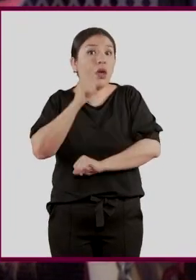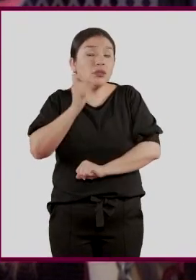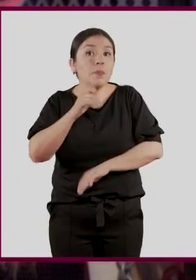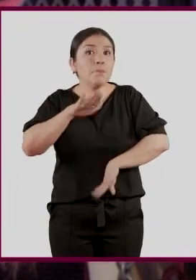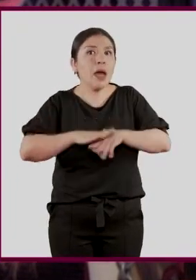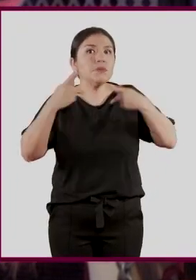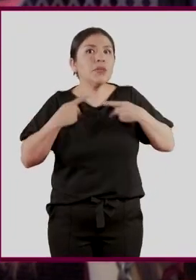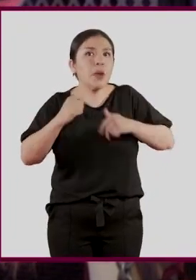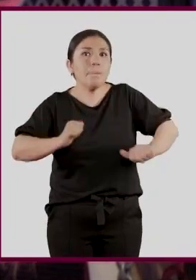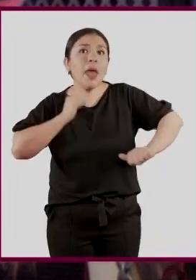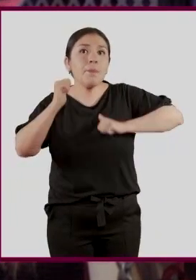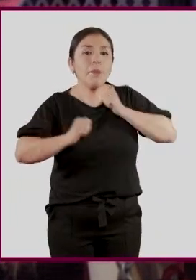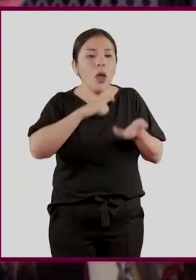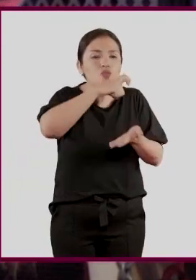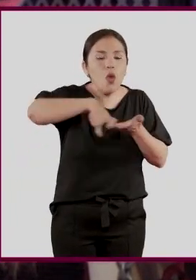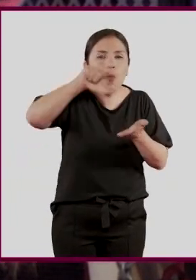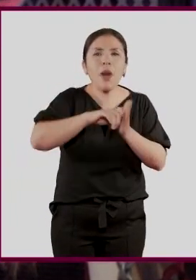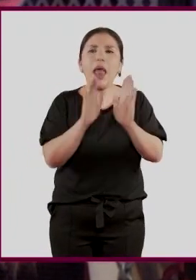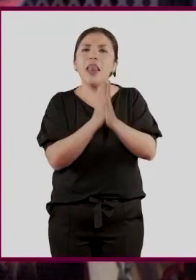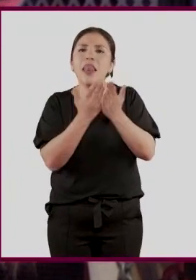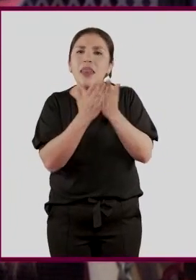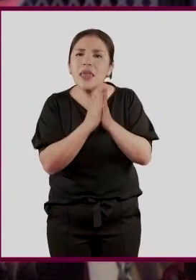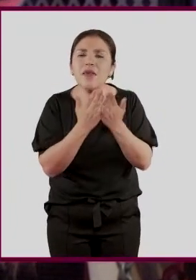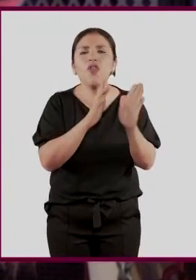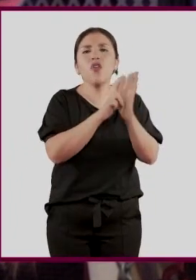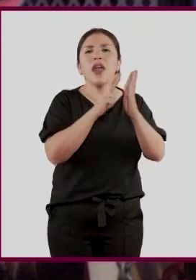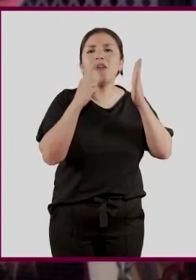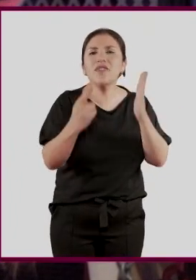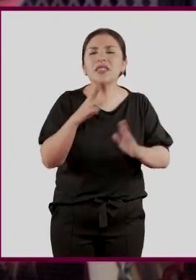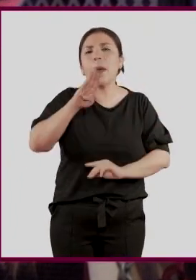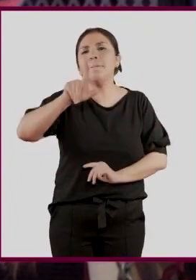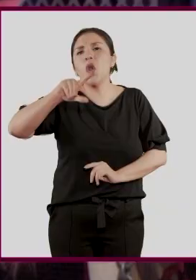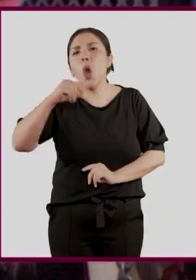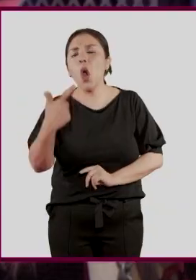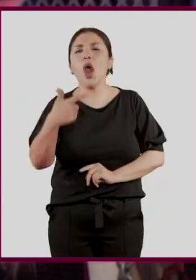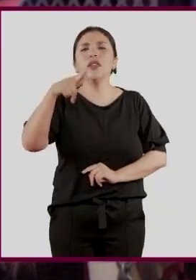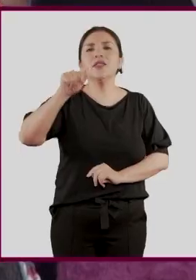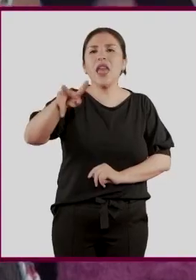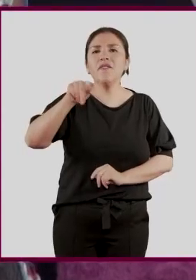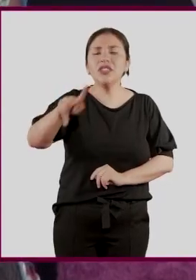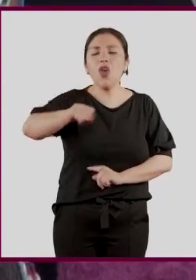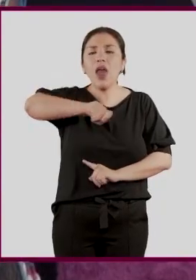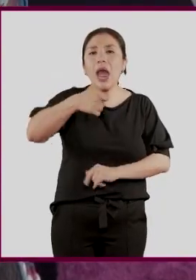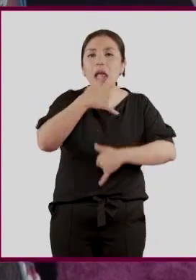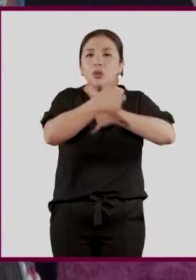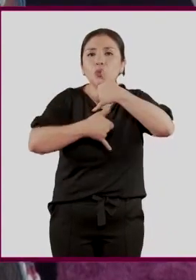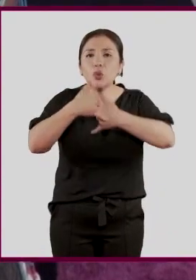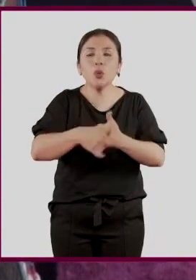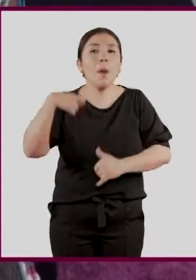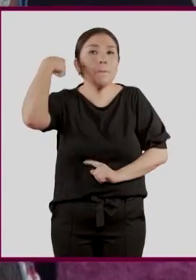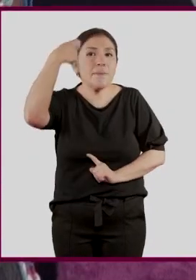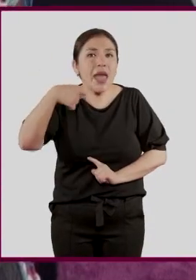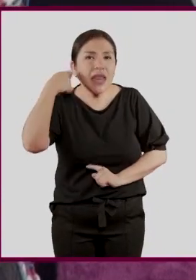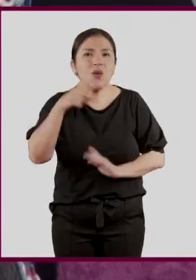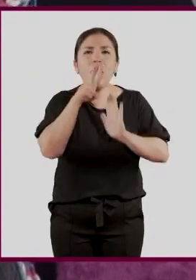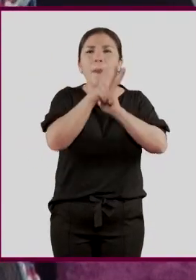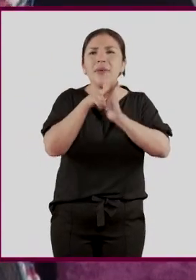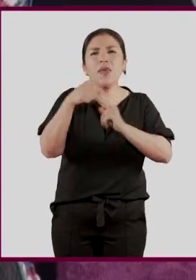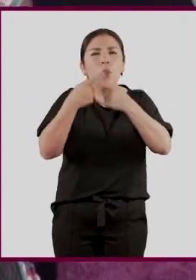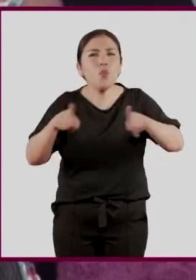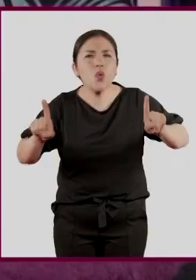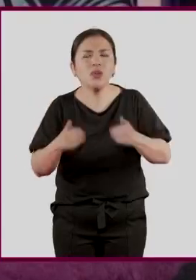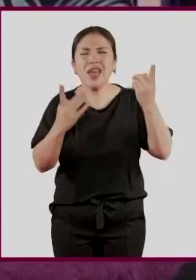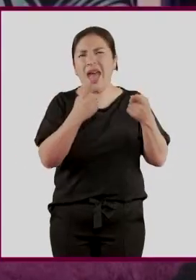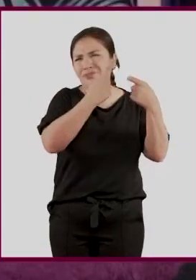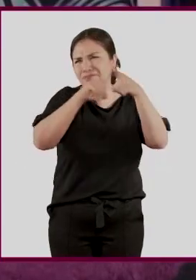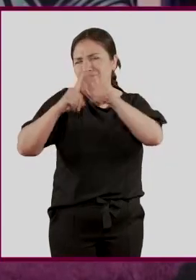alto consumo, ya sean libros, revistas digitales, blogs, televisión, canales de YouTube, películas, videos